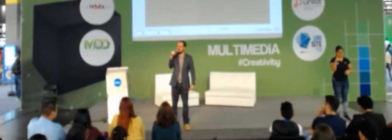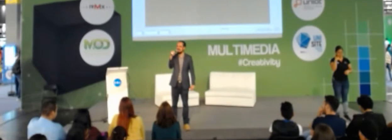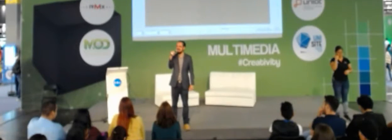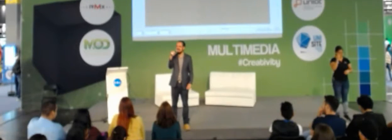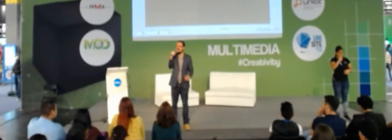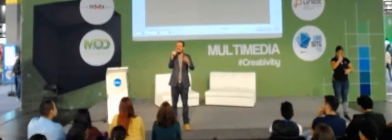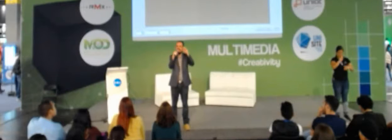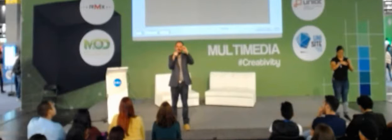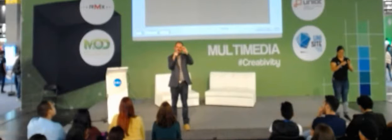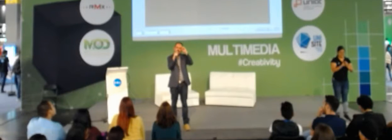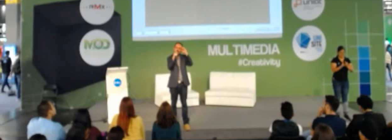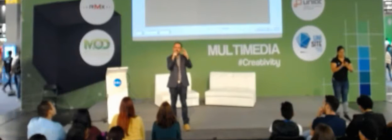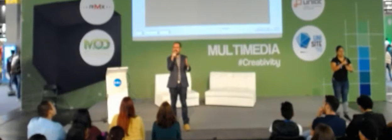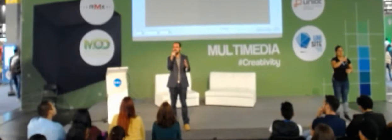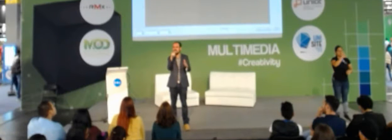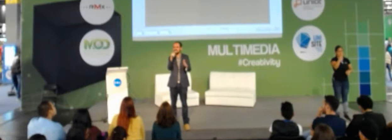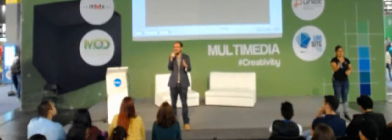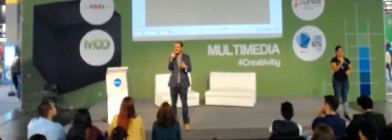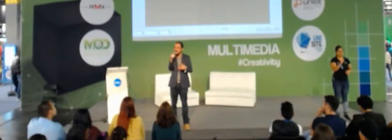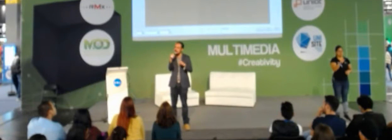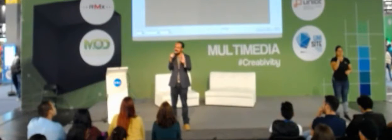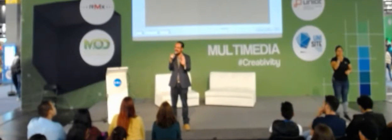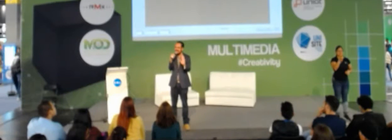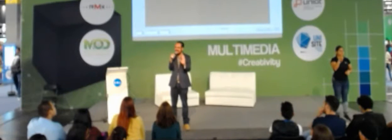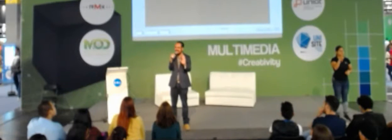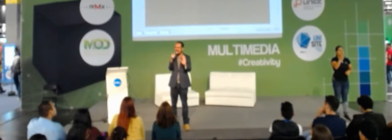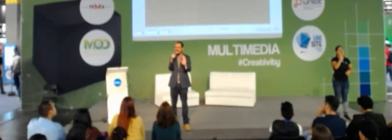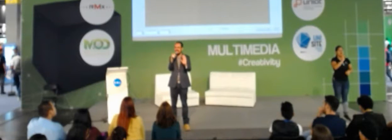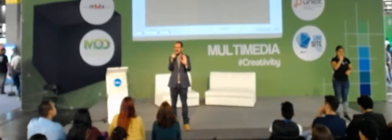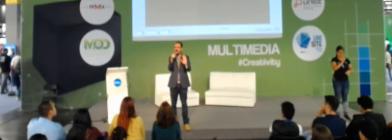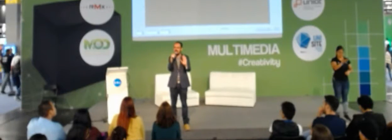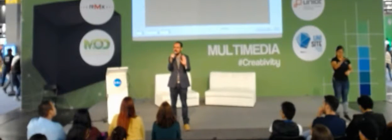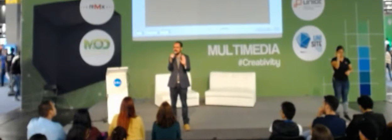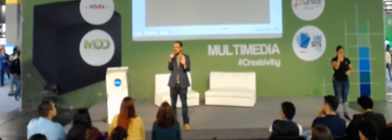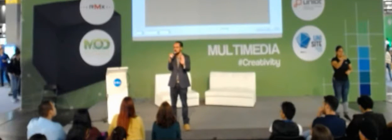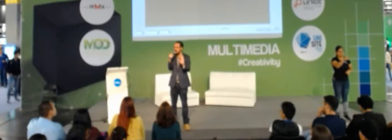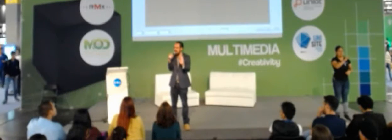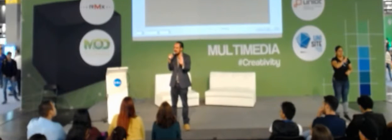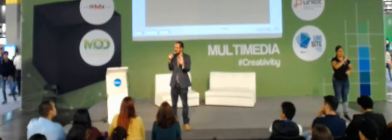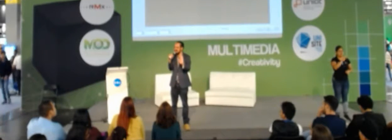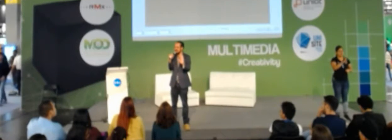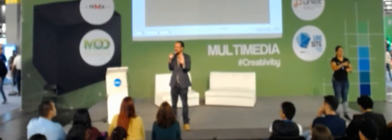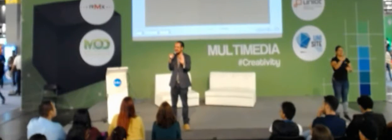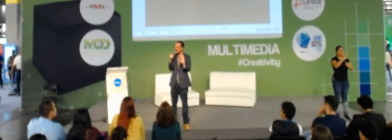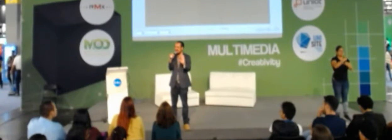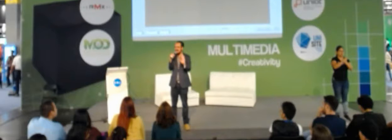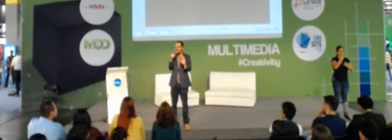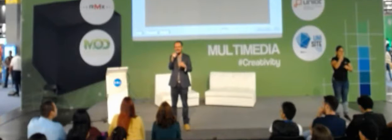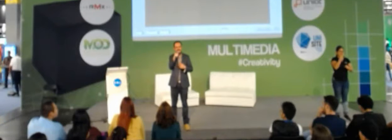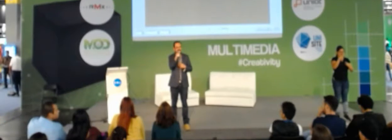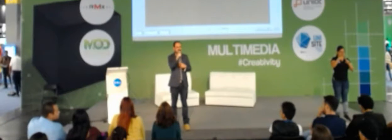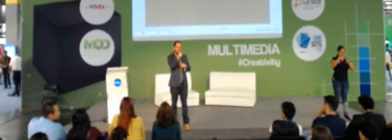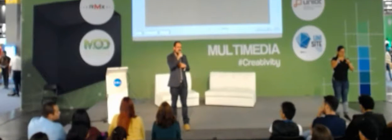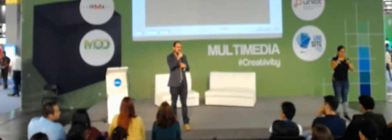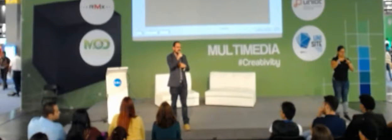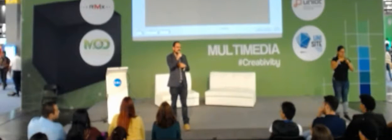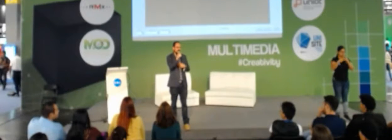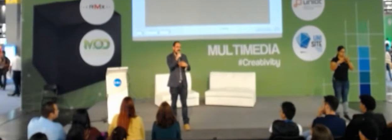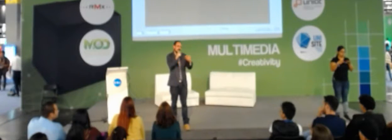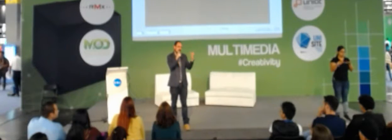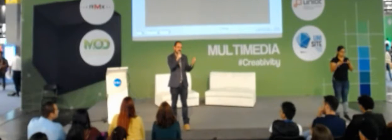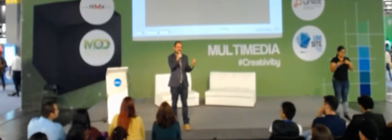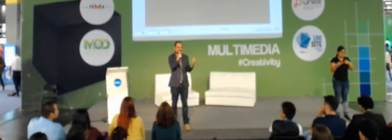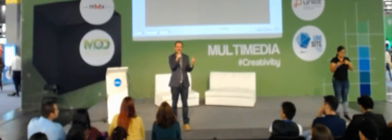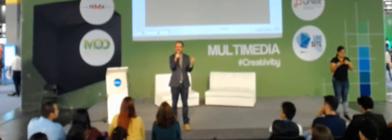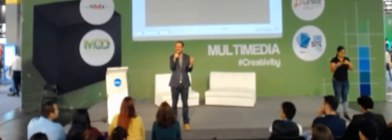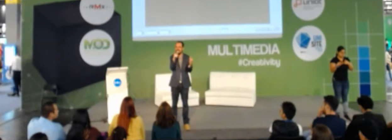pasa? Uno de los criterios es que demuestre que tiene manejo de segundo idioma. Y ella dice, bueno, pues hablo